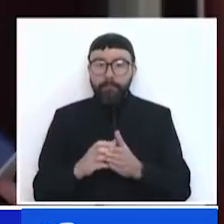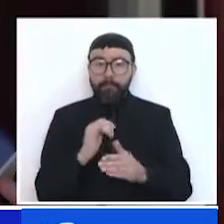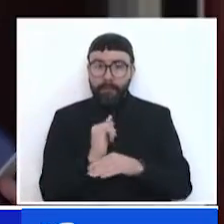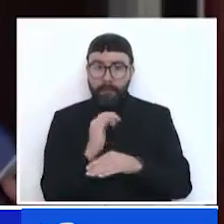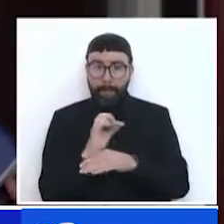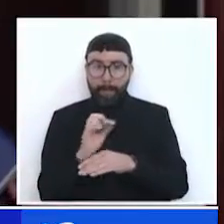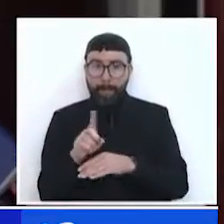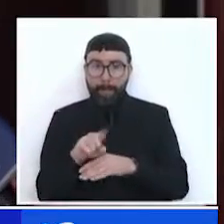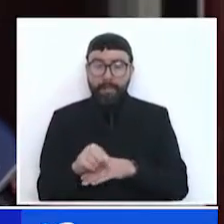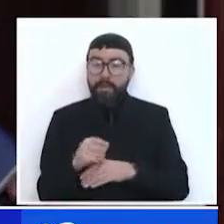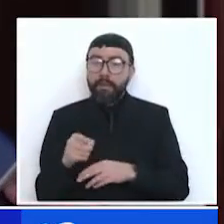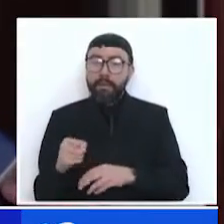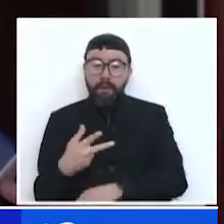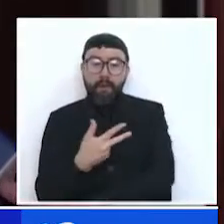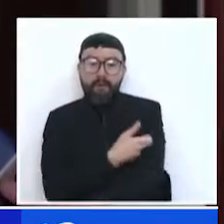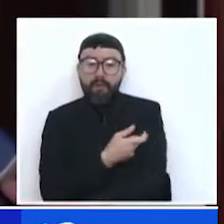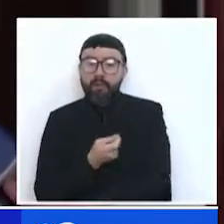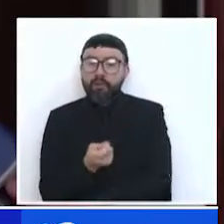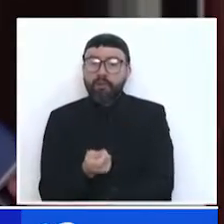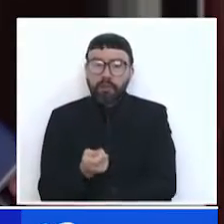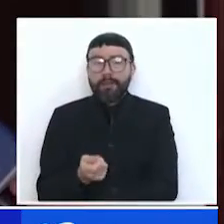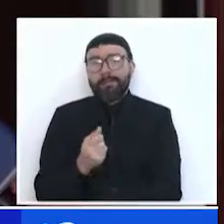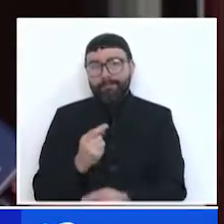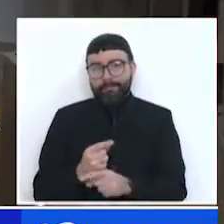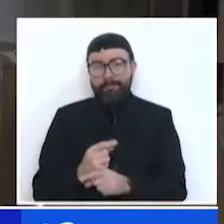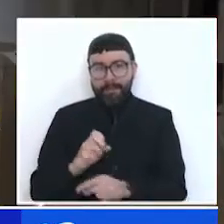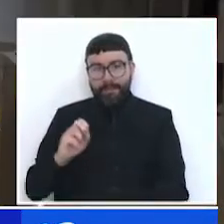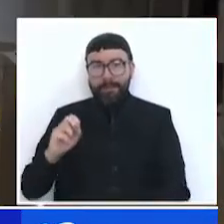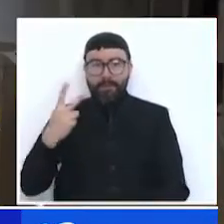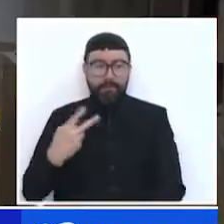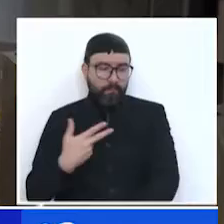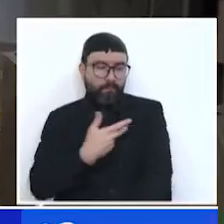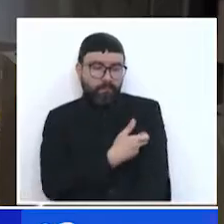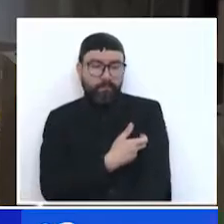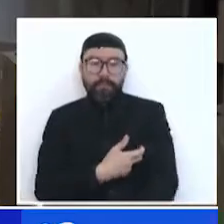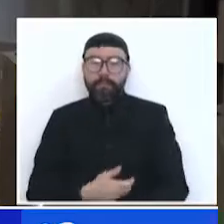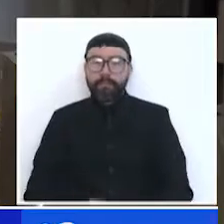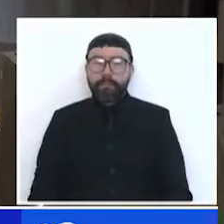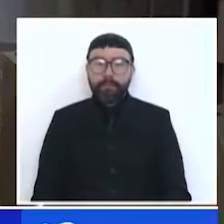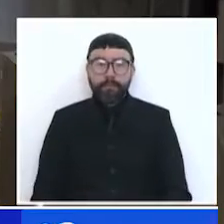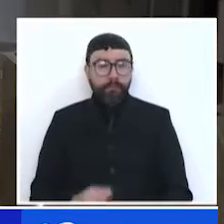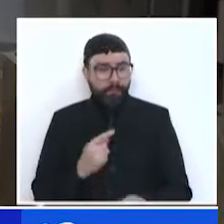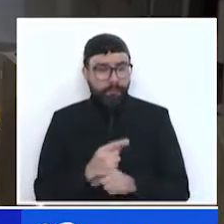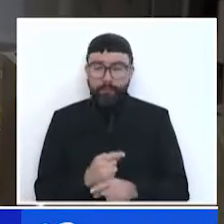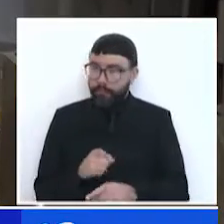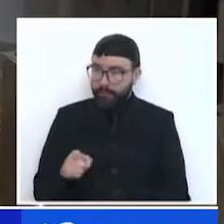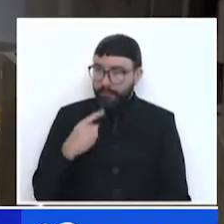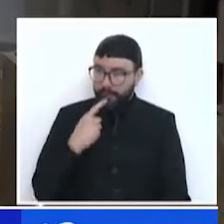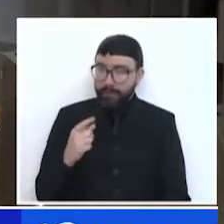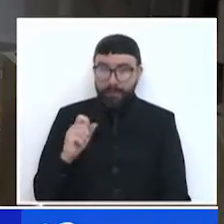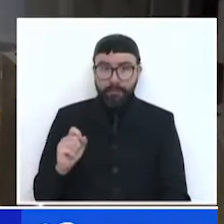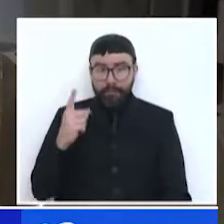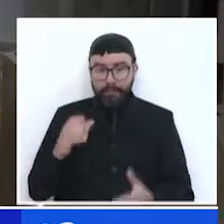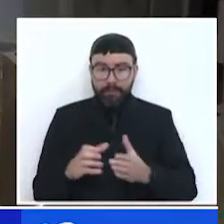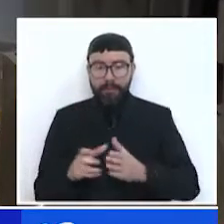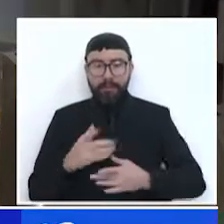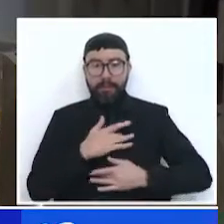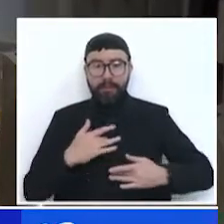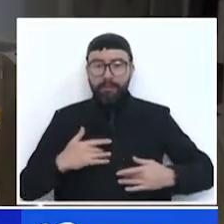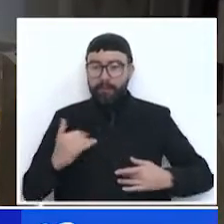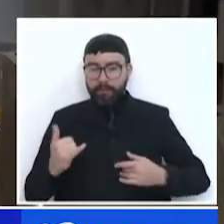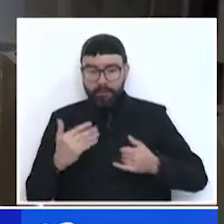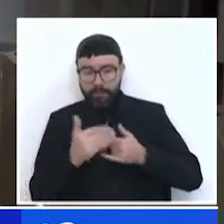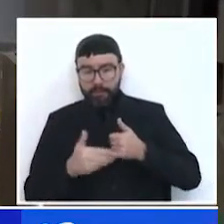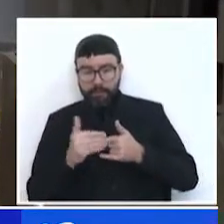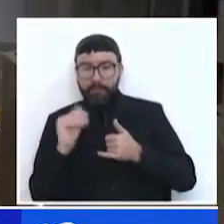vacunadora más cercana para que se le apliquen la segunda dosis. Ahí está pues lo que dice la primera autoridad en salud en el departamento del Quindío, quien